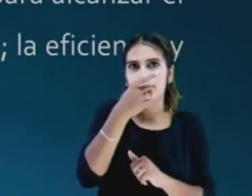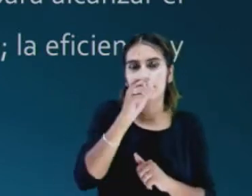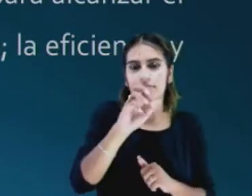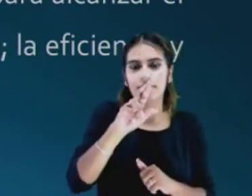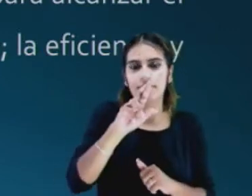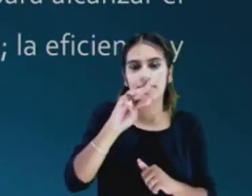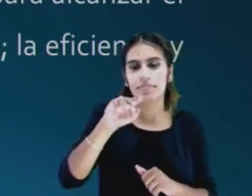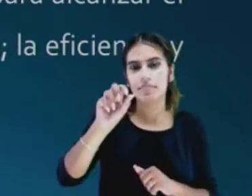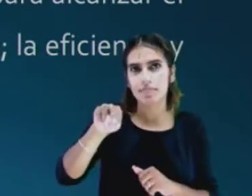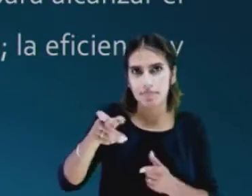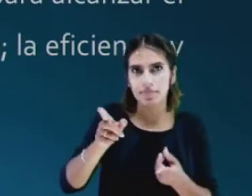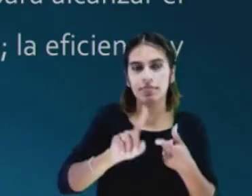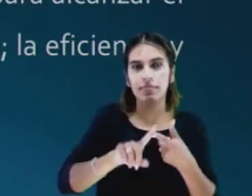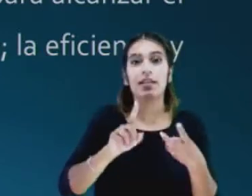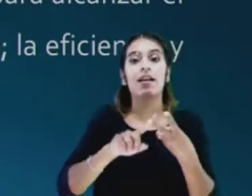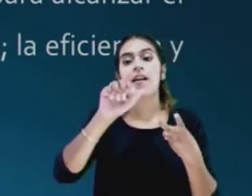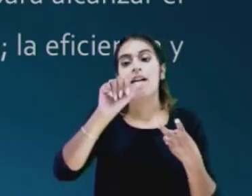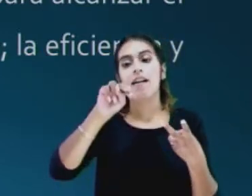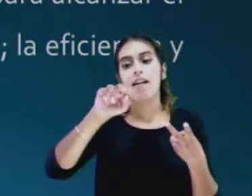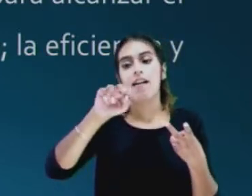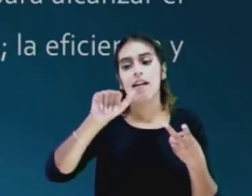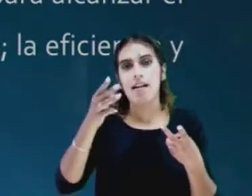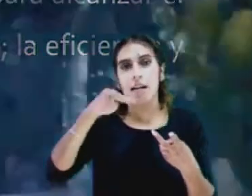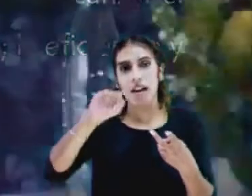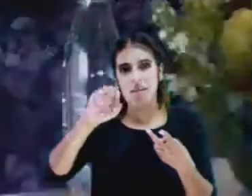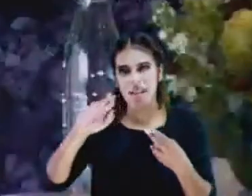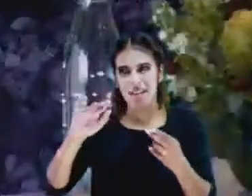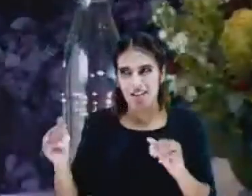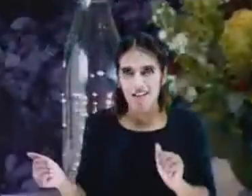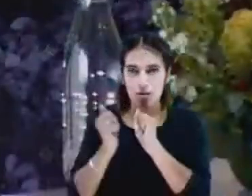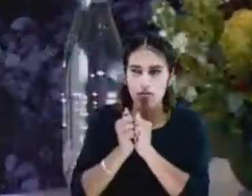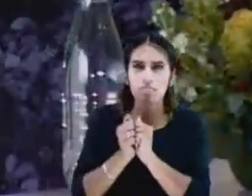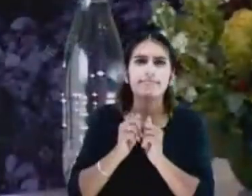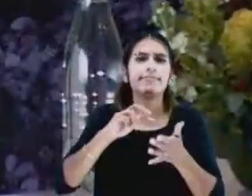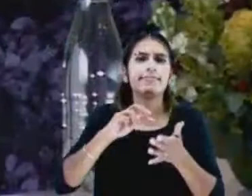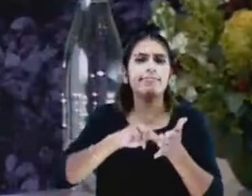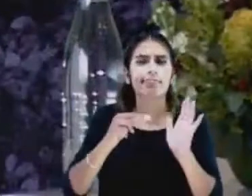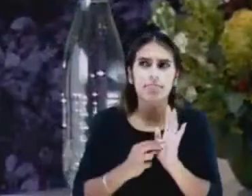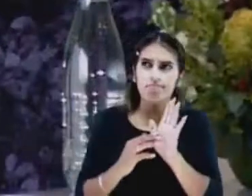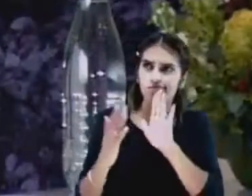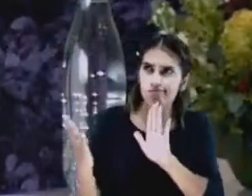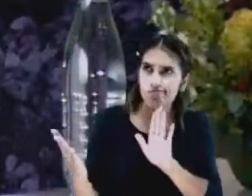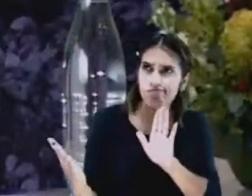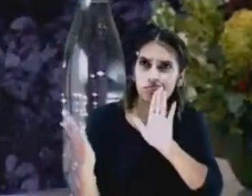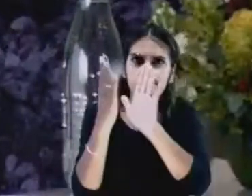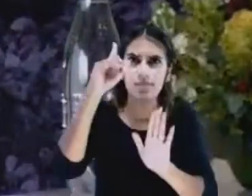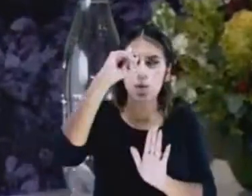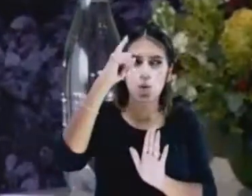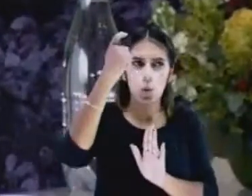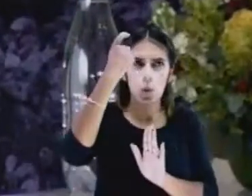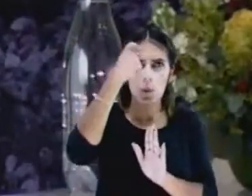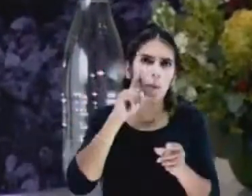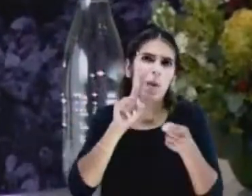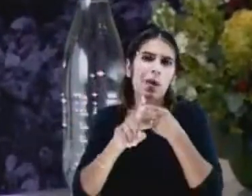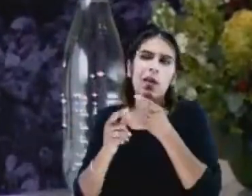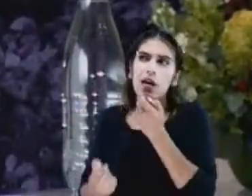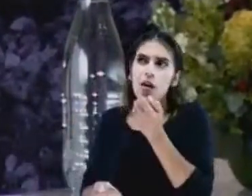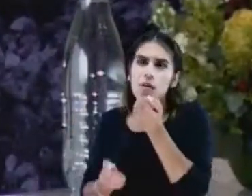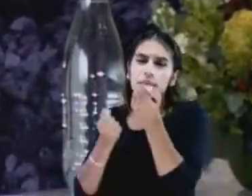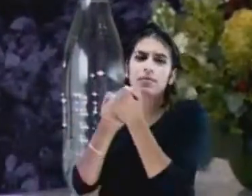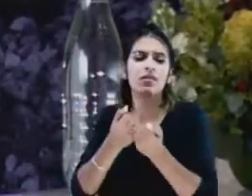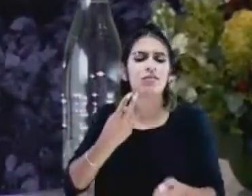y es acercarnos un poco al gobierno para tratar de ayudar nuestra función es muy simple y muy